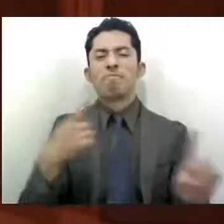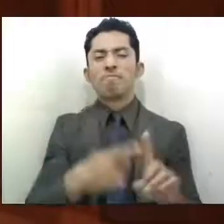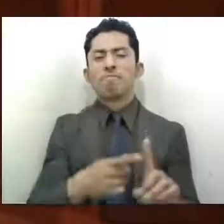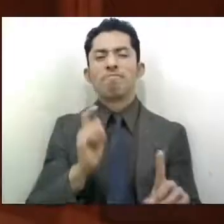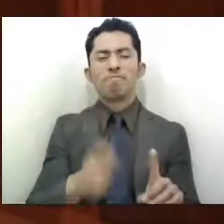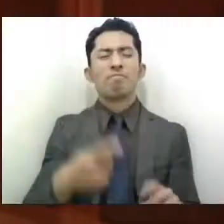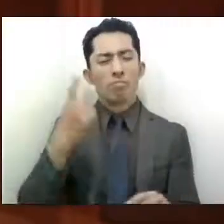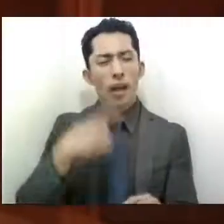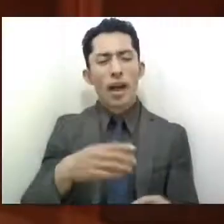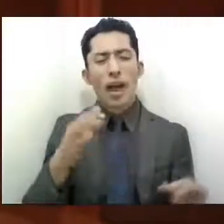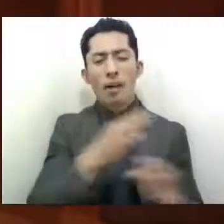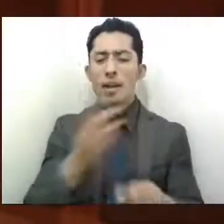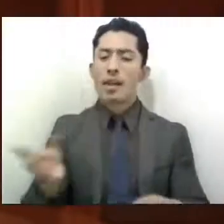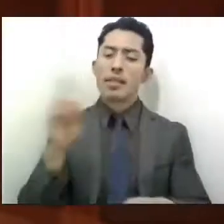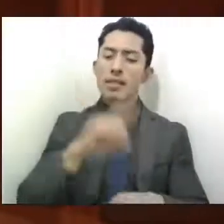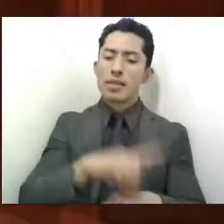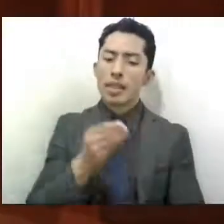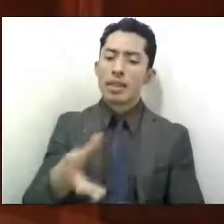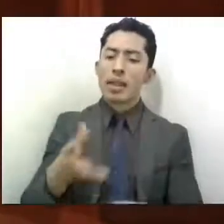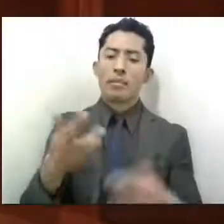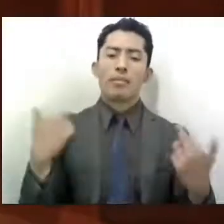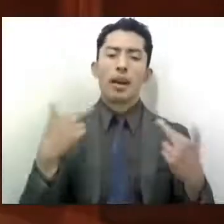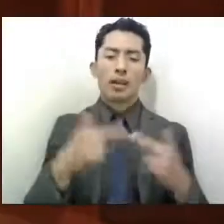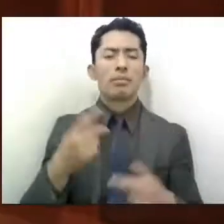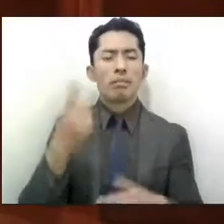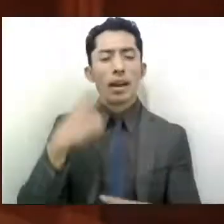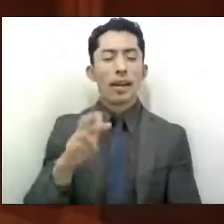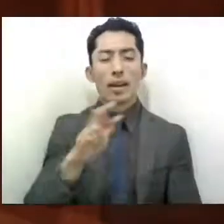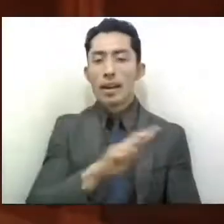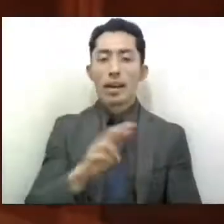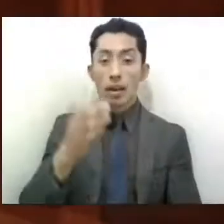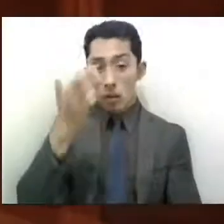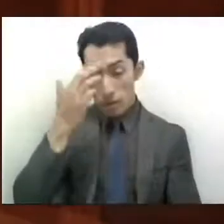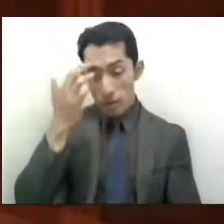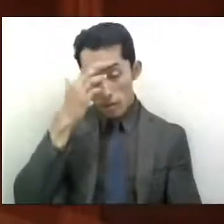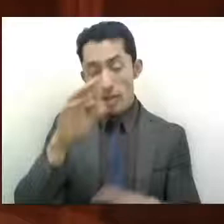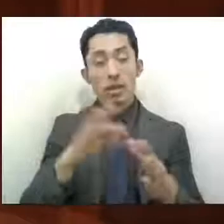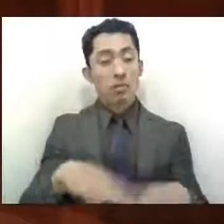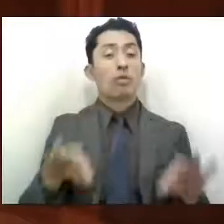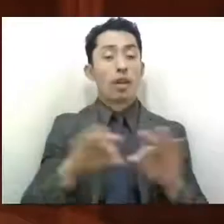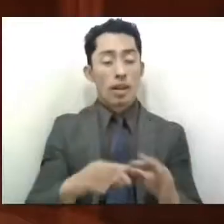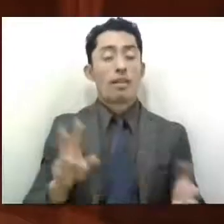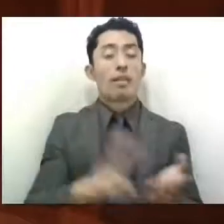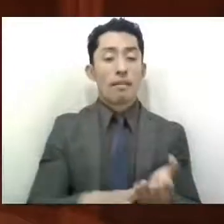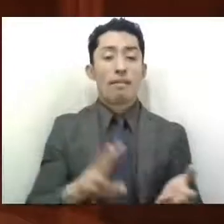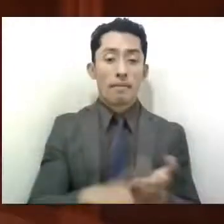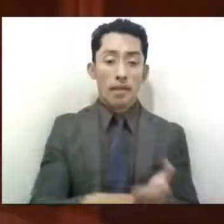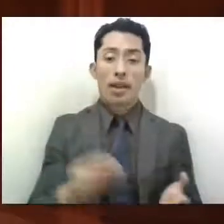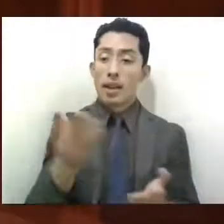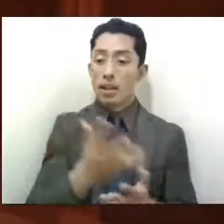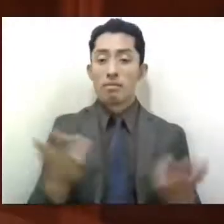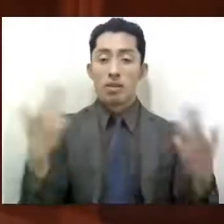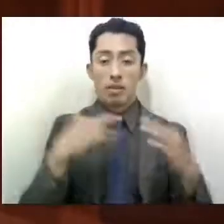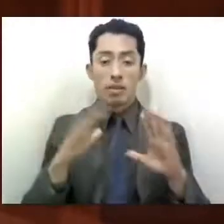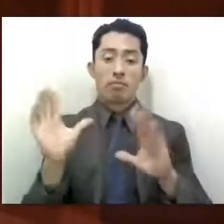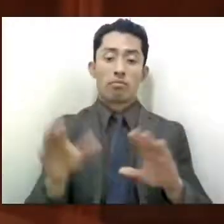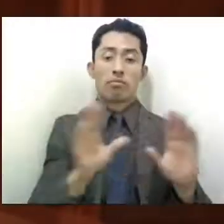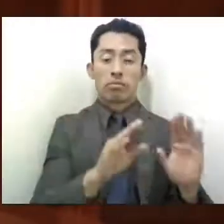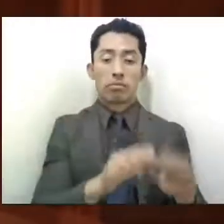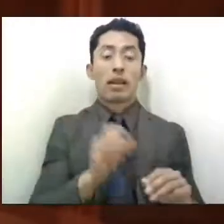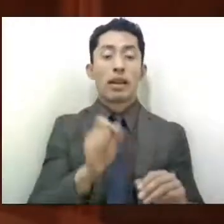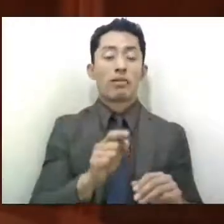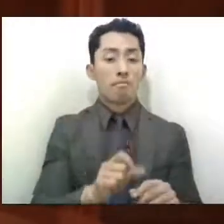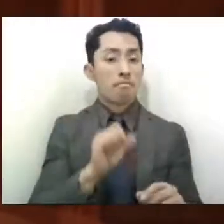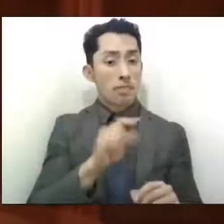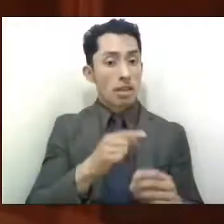Maestro fue para reconocer la gran importancia que tienen los docentes, no solo en el sistema educativo,